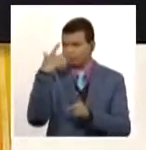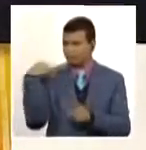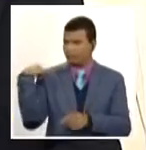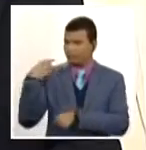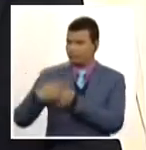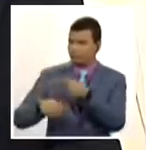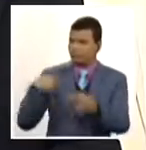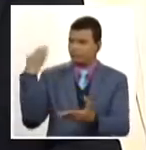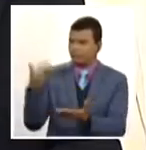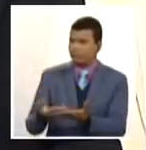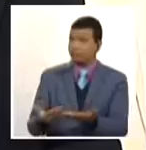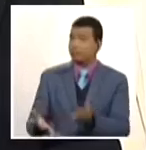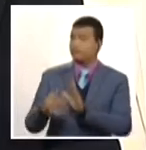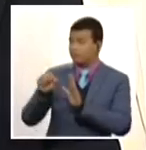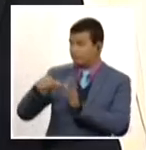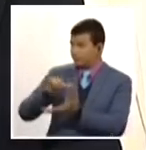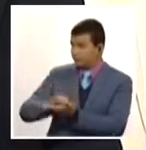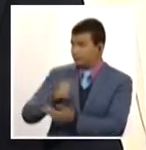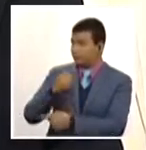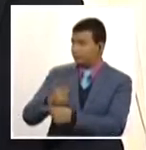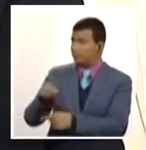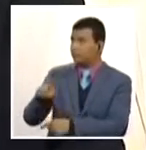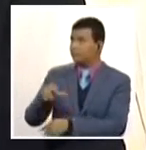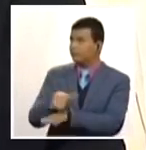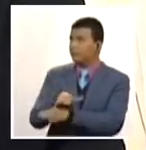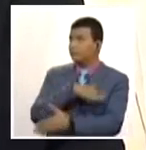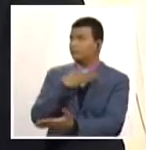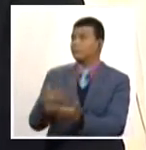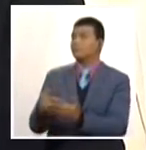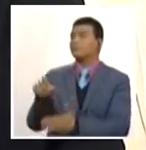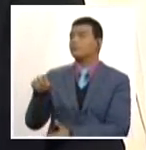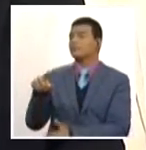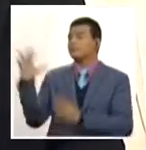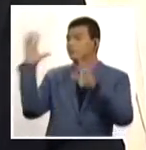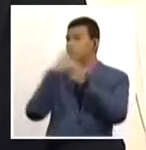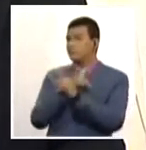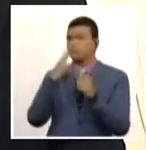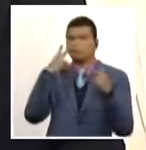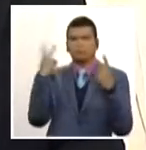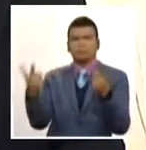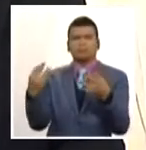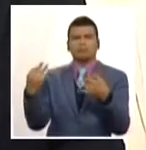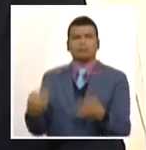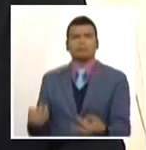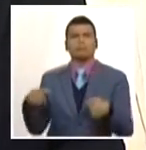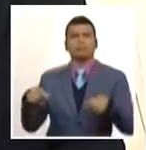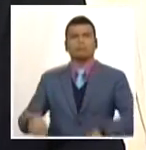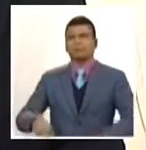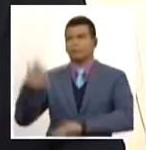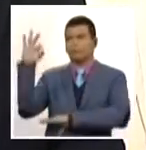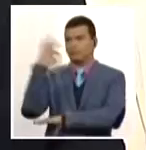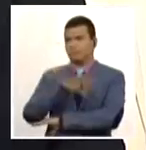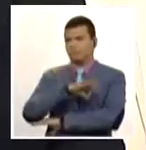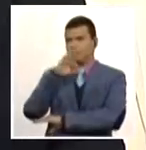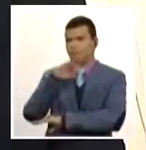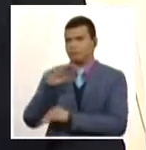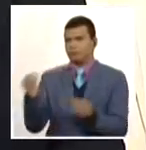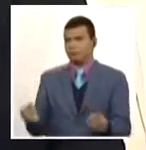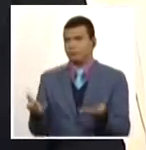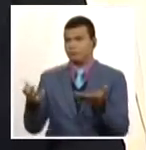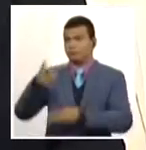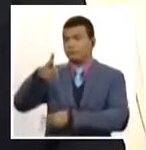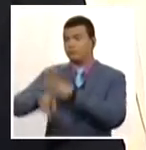señor Pablo, la transmisión se llevará a cabo desde las 6 de la tarde hasta las 11 de la noche y ustedes lo podrán ver en nuestro canal regional Telepacífico para el mundo en